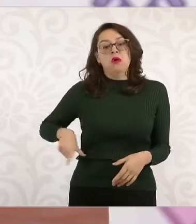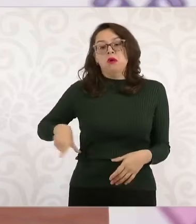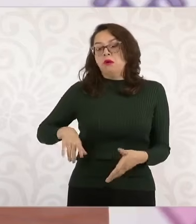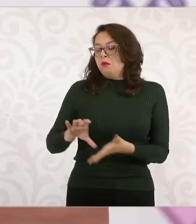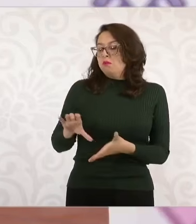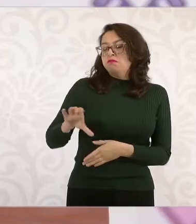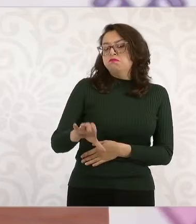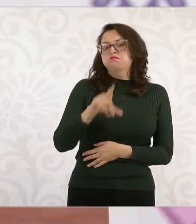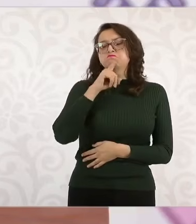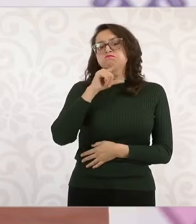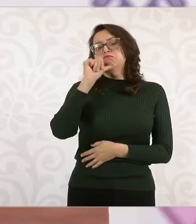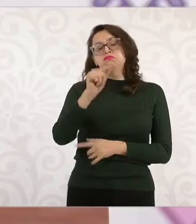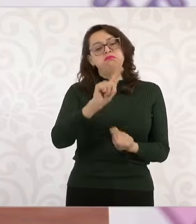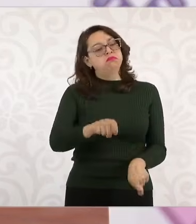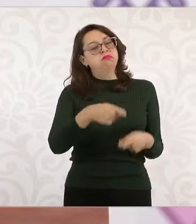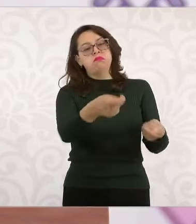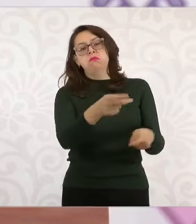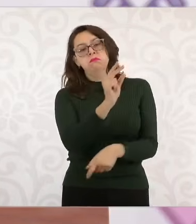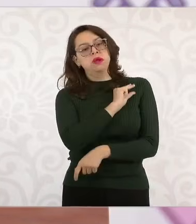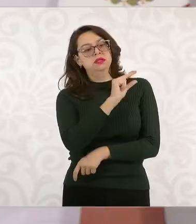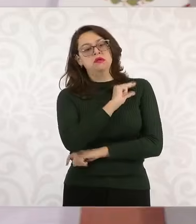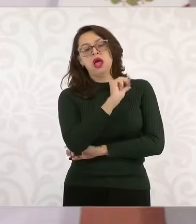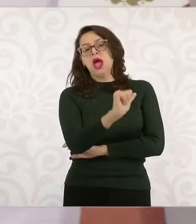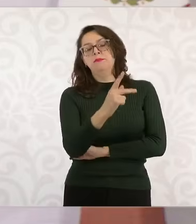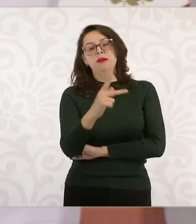se hacía a través de las APPs.